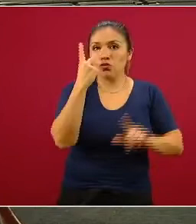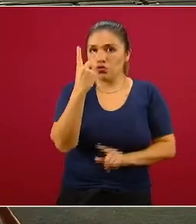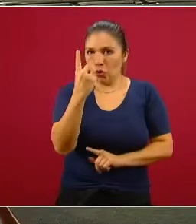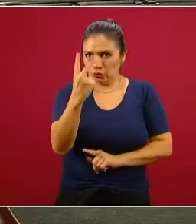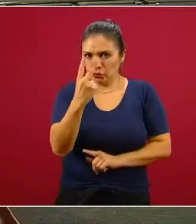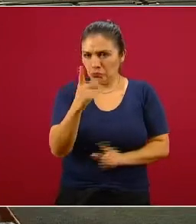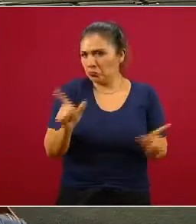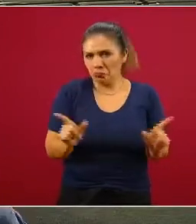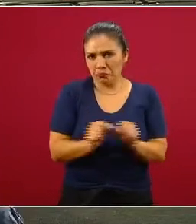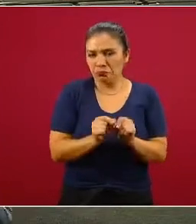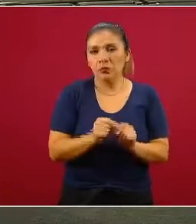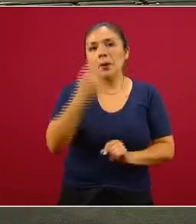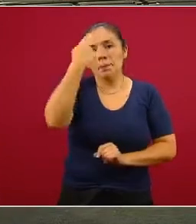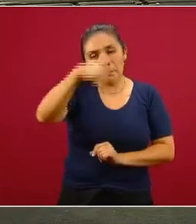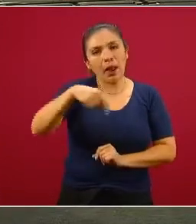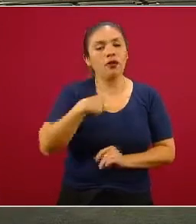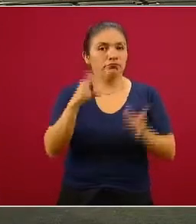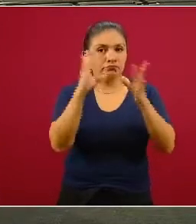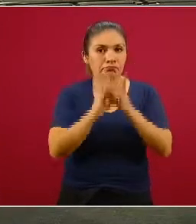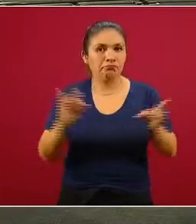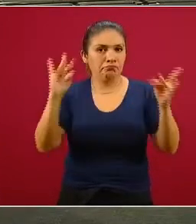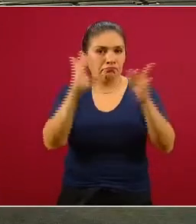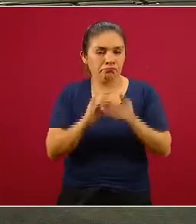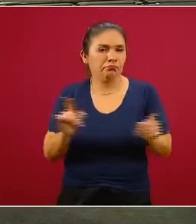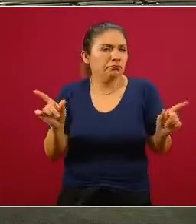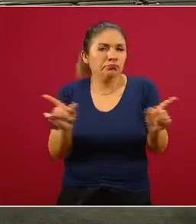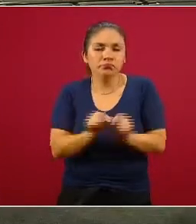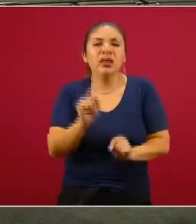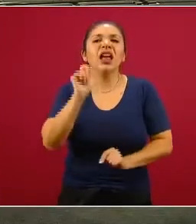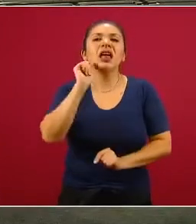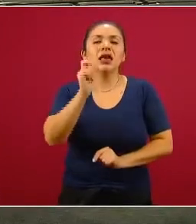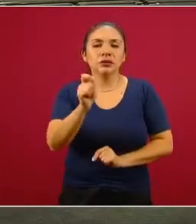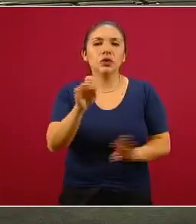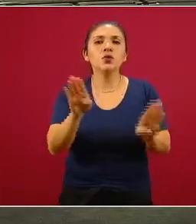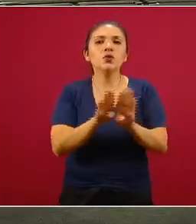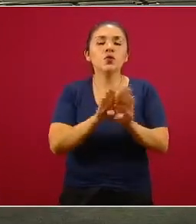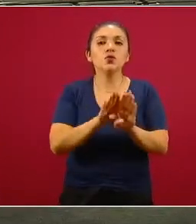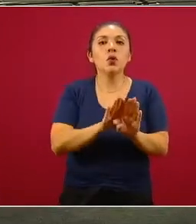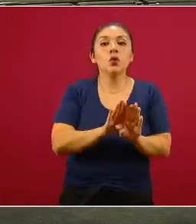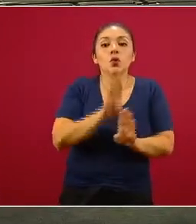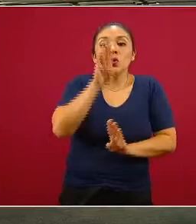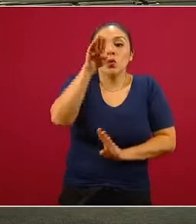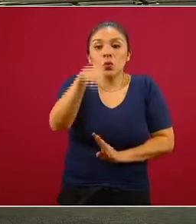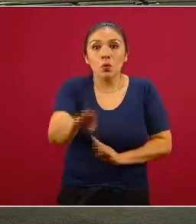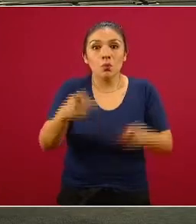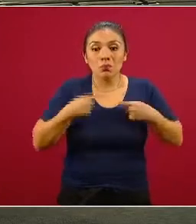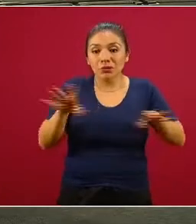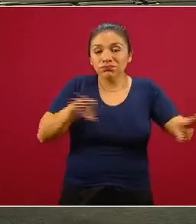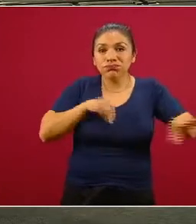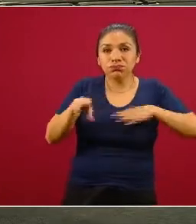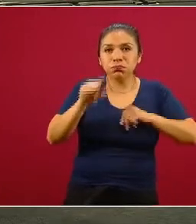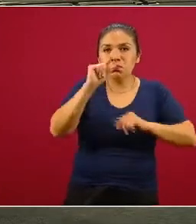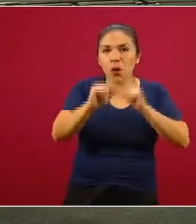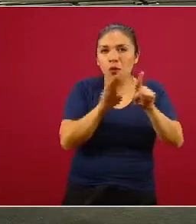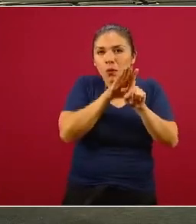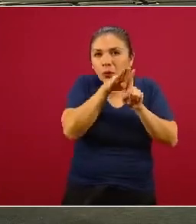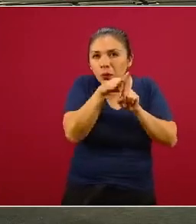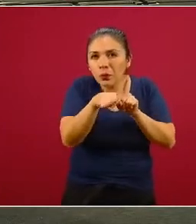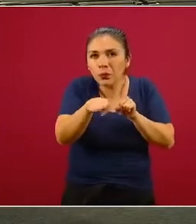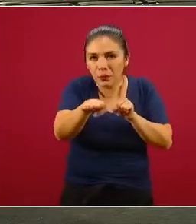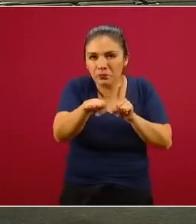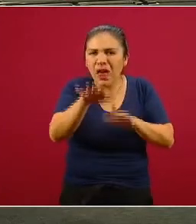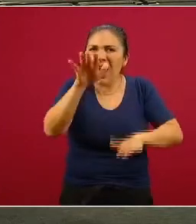más para comentar brevemente sobre el aplanamiento de la curva. De repente